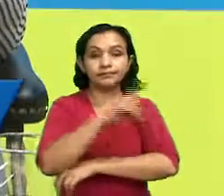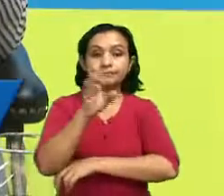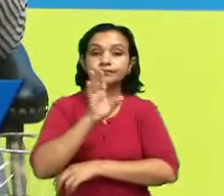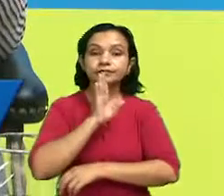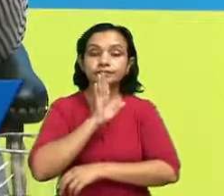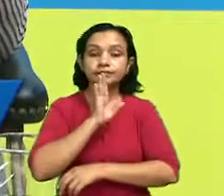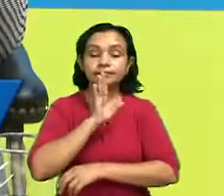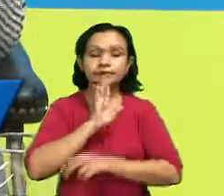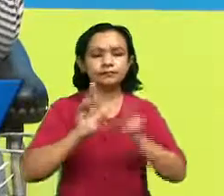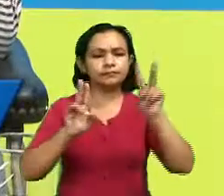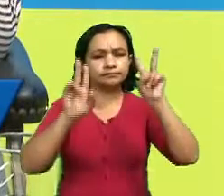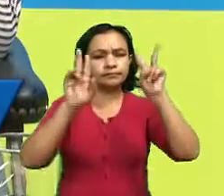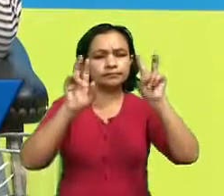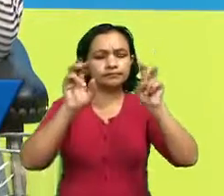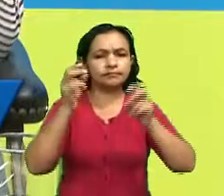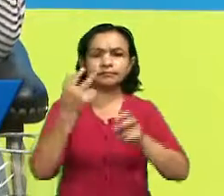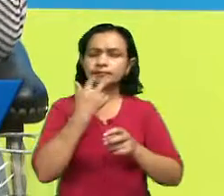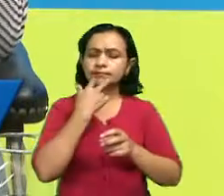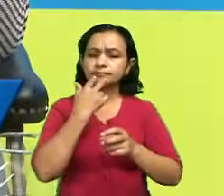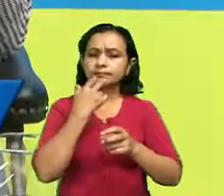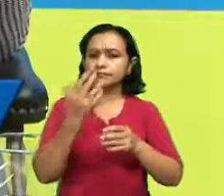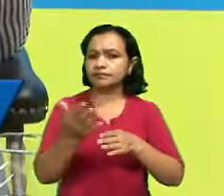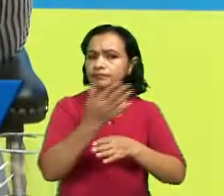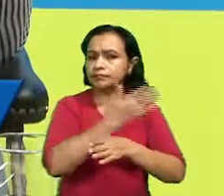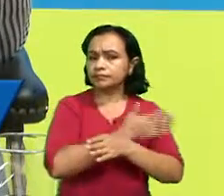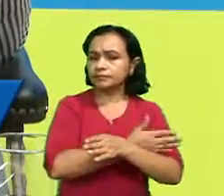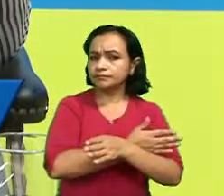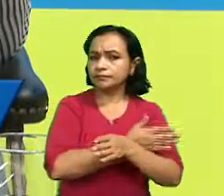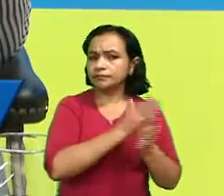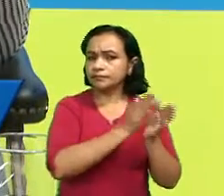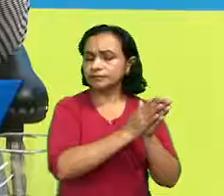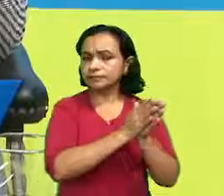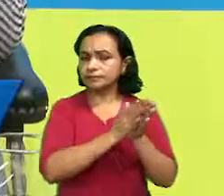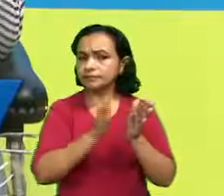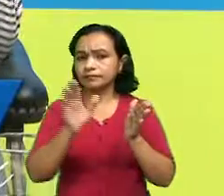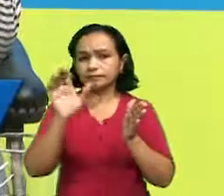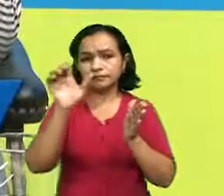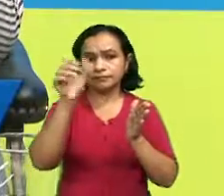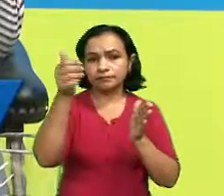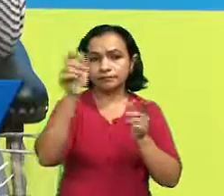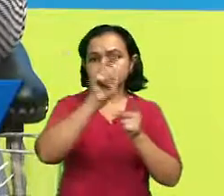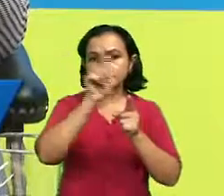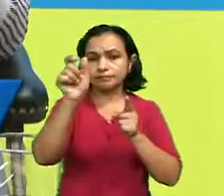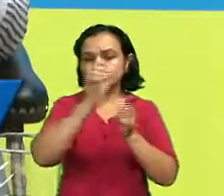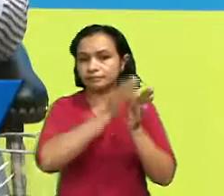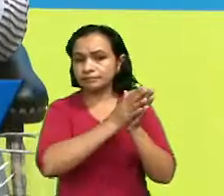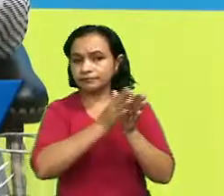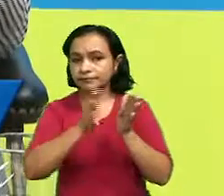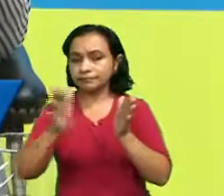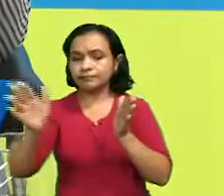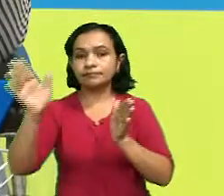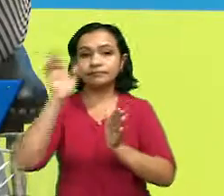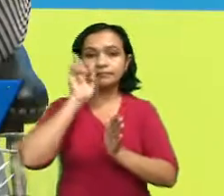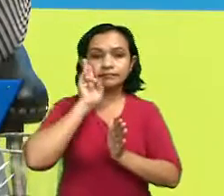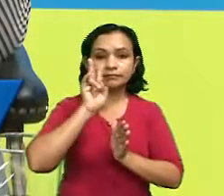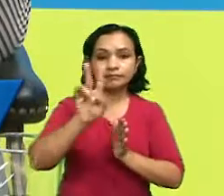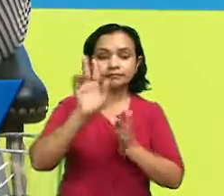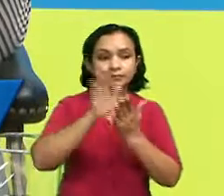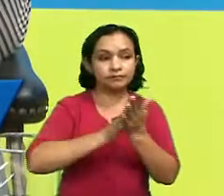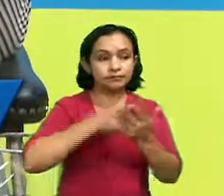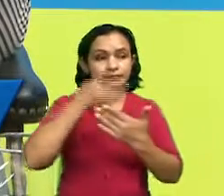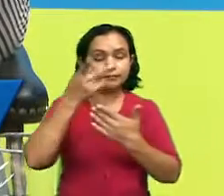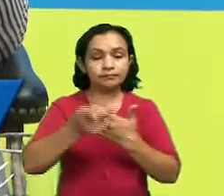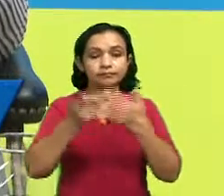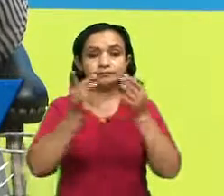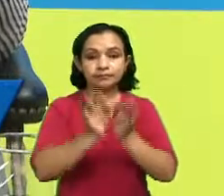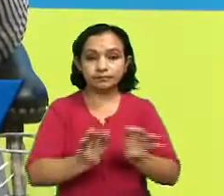tocar un tema que no le hemos abordado en lo que tenemos casi ya más de 6 meses de estar al aire. Vamos a estar hablando sobre